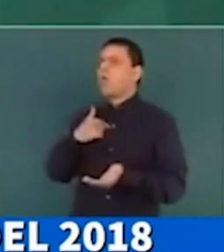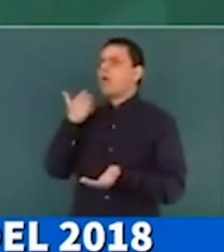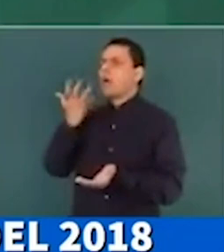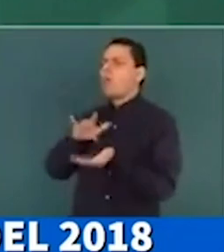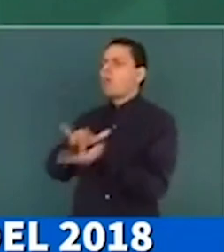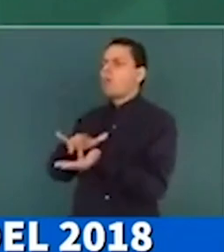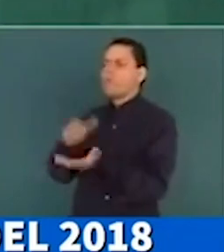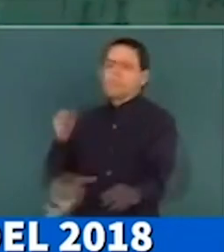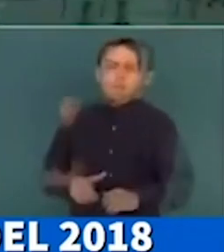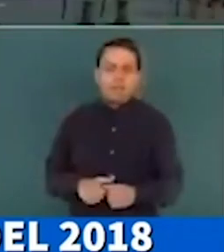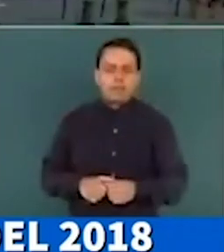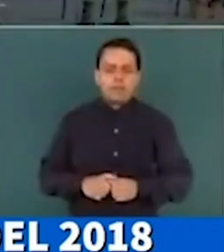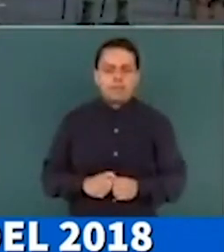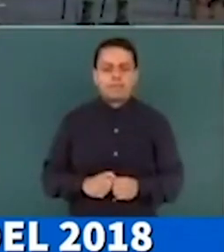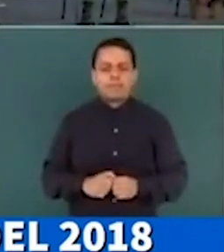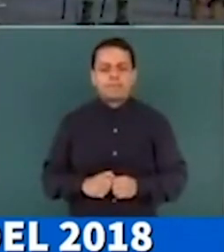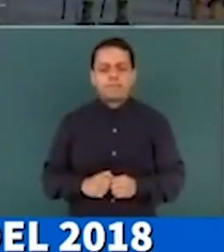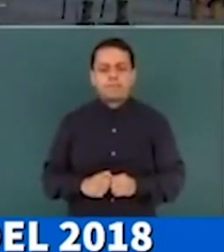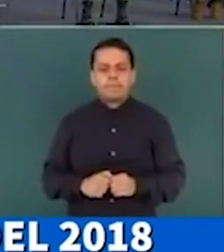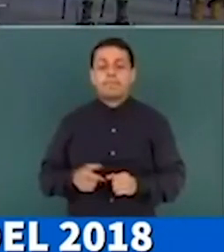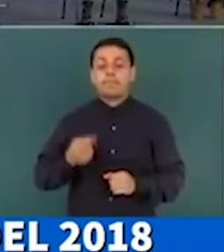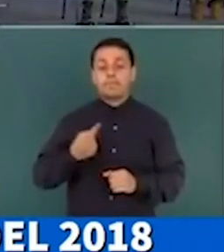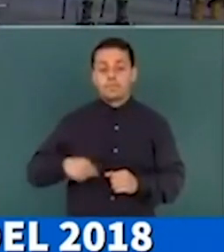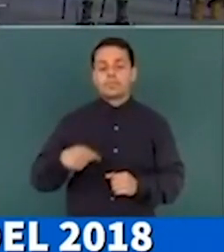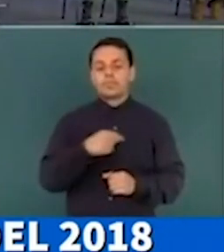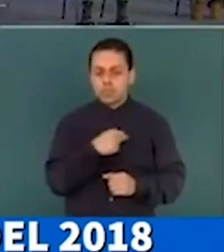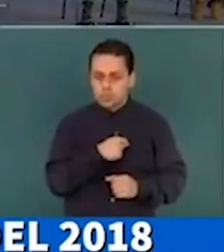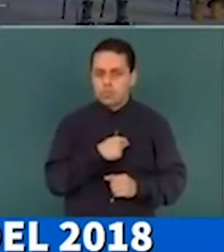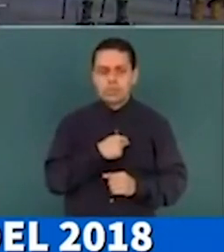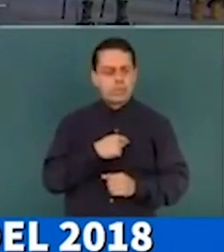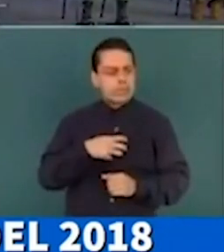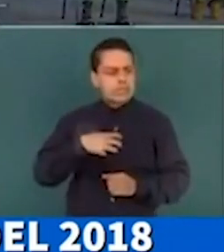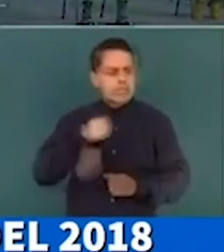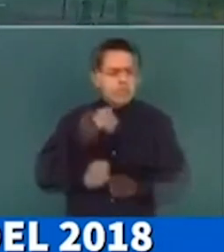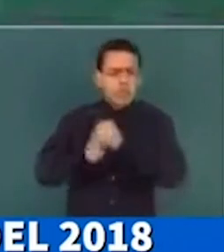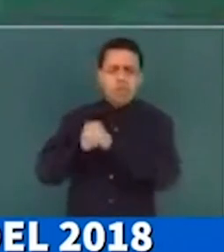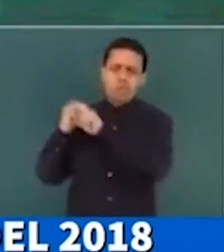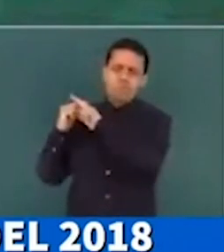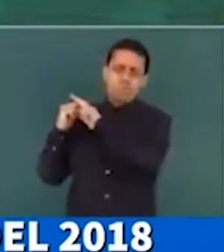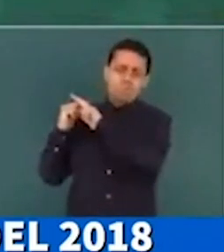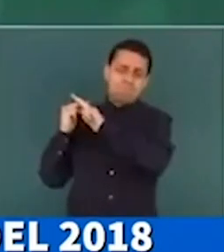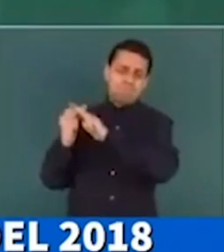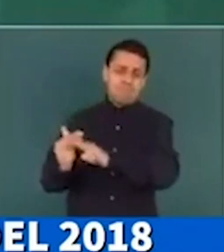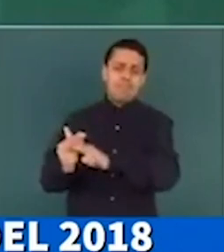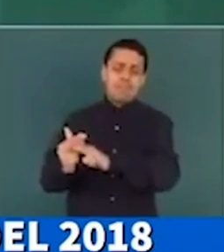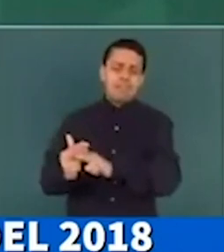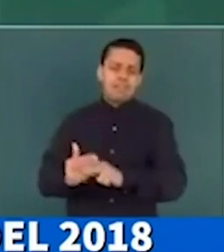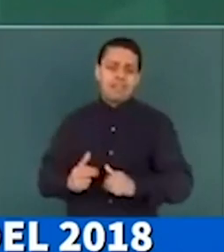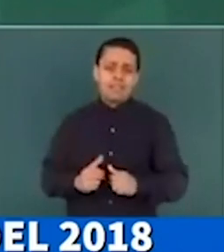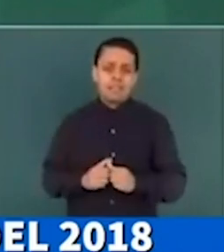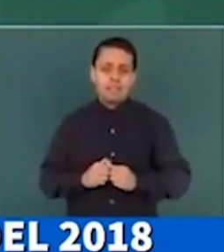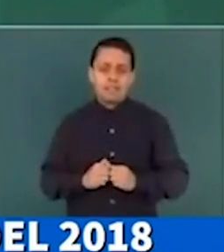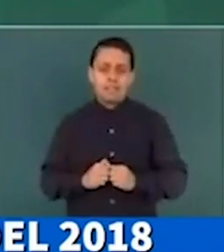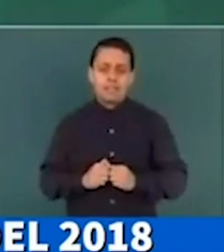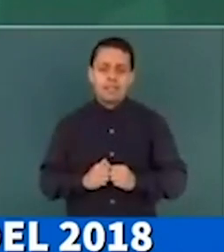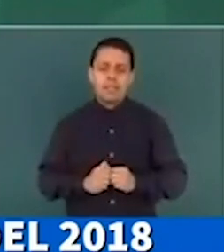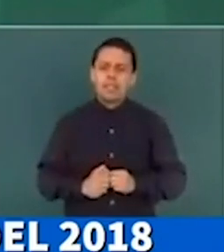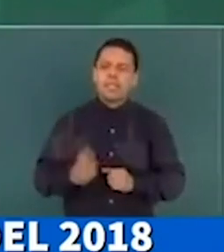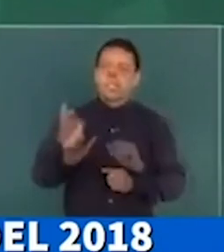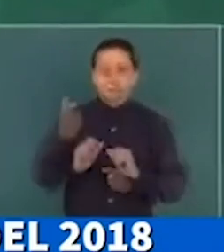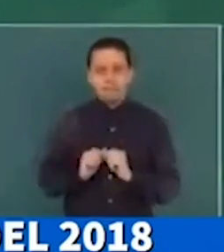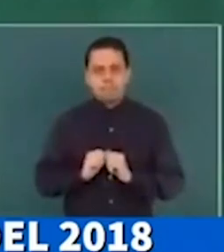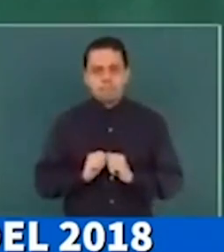apoyaba, básicamente. Nosotros hemos venido luchando durante muchos años y nos ha financiado el